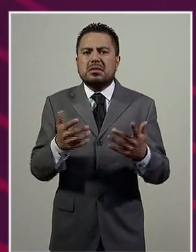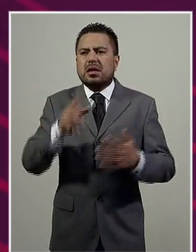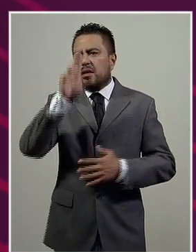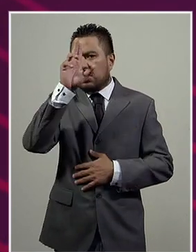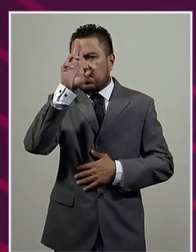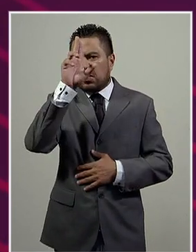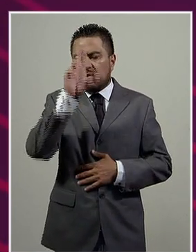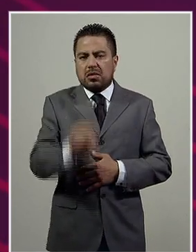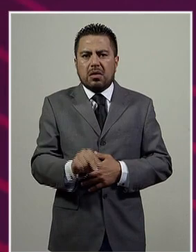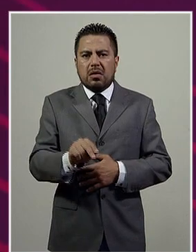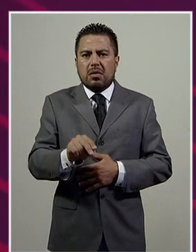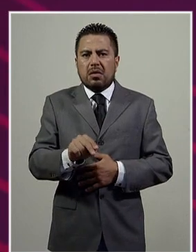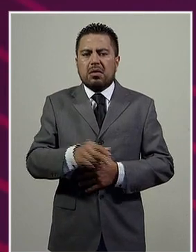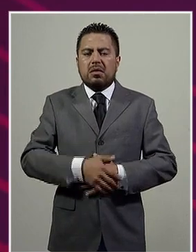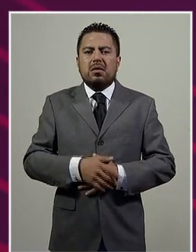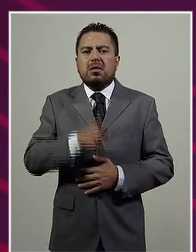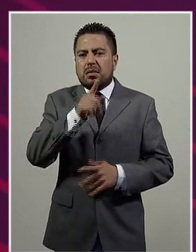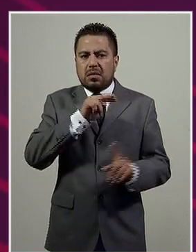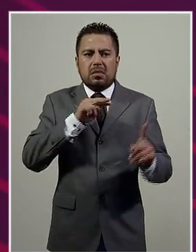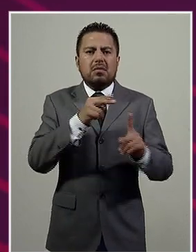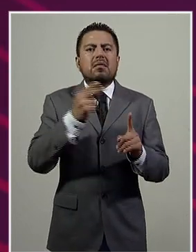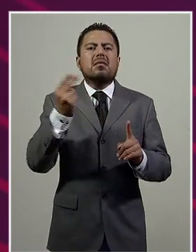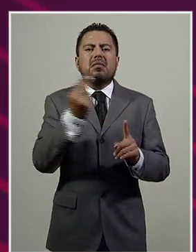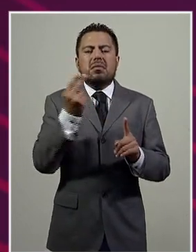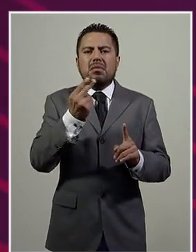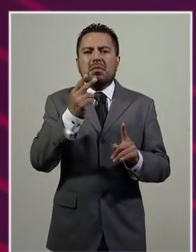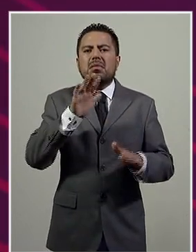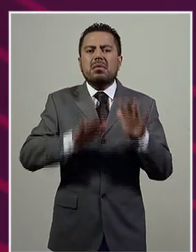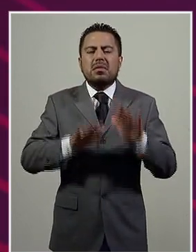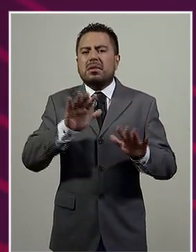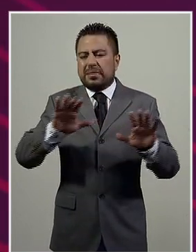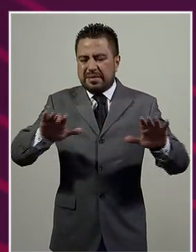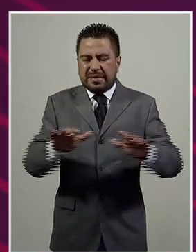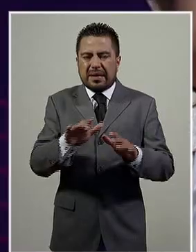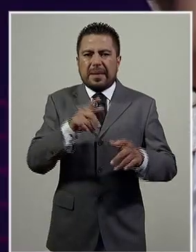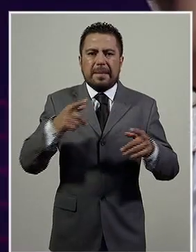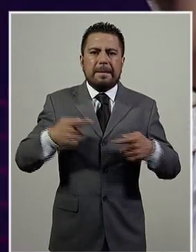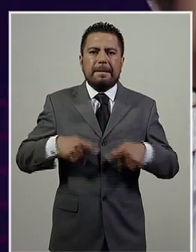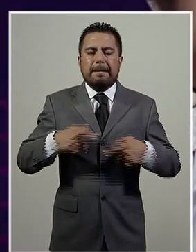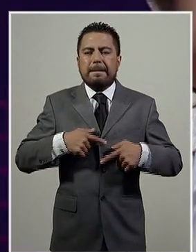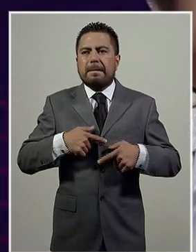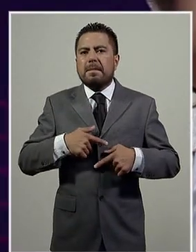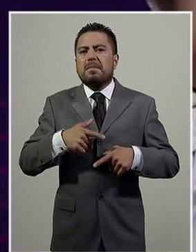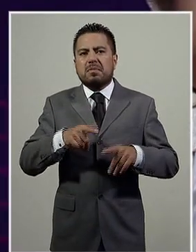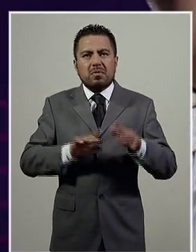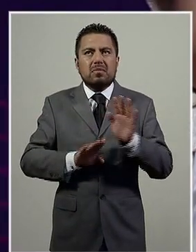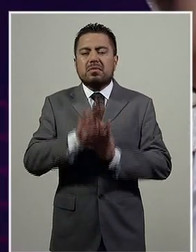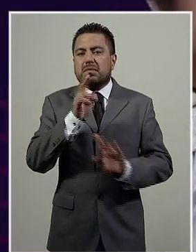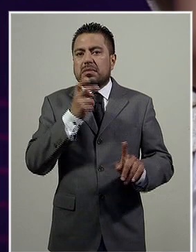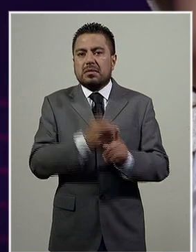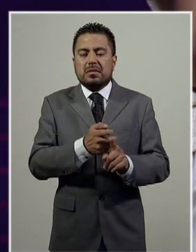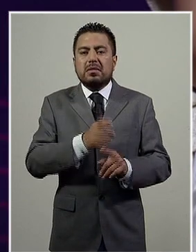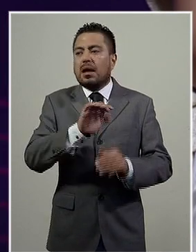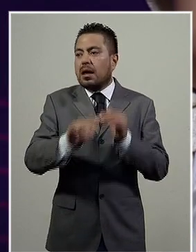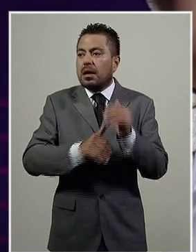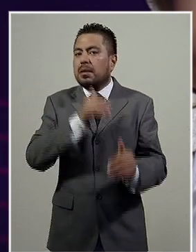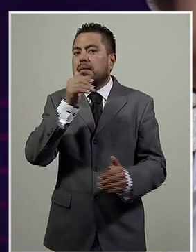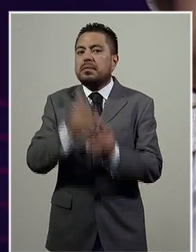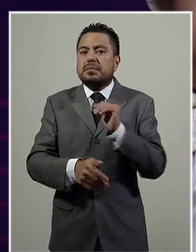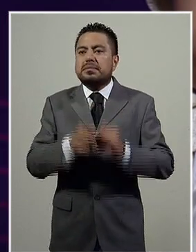no veas las necesidades de un sector de la población que es súper amplio. Claro. ¿No? Y terminas